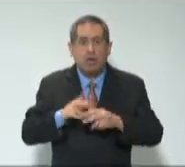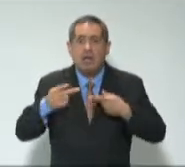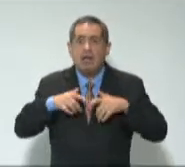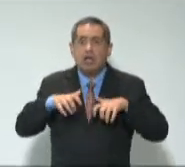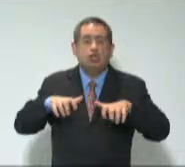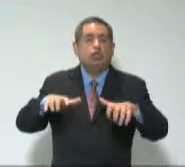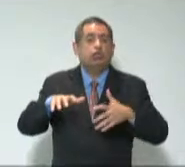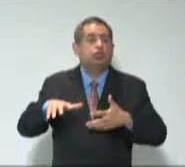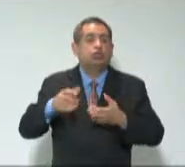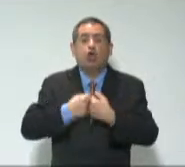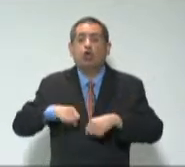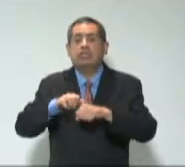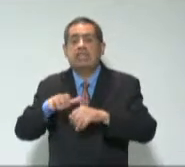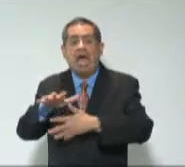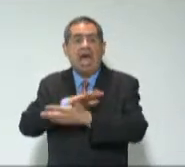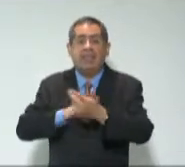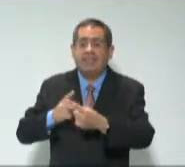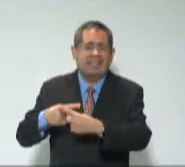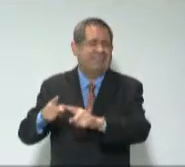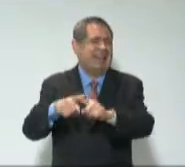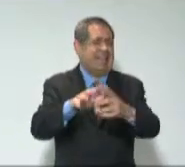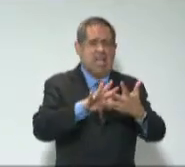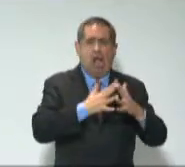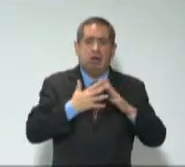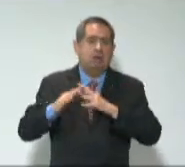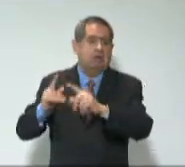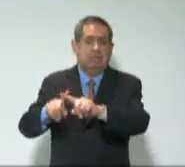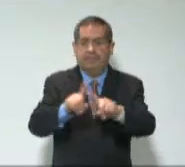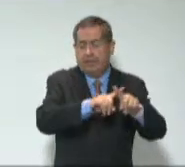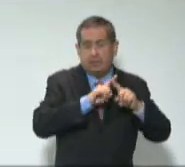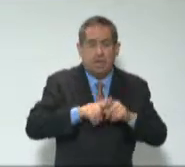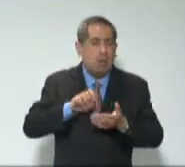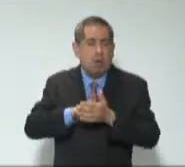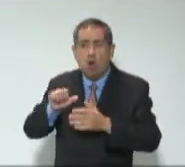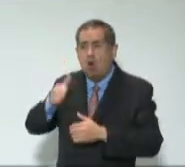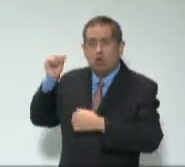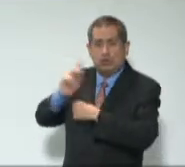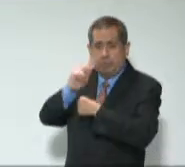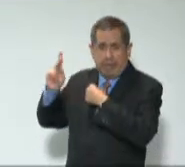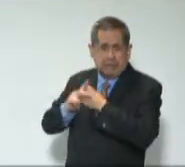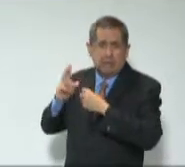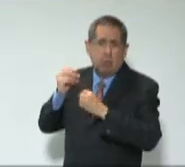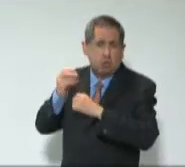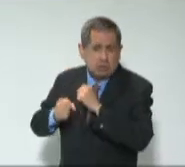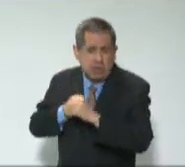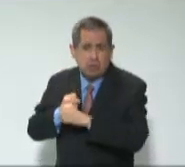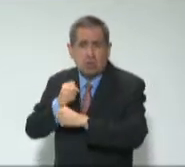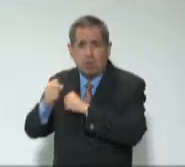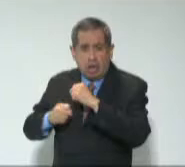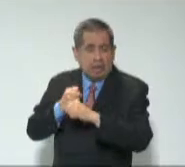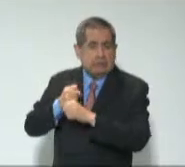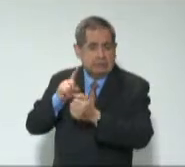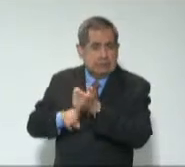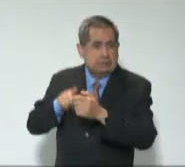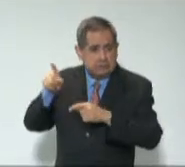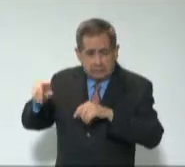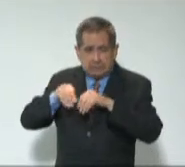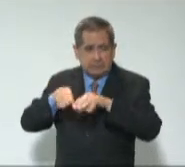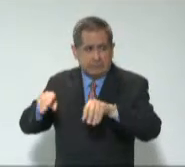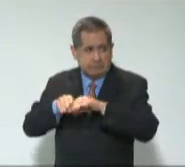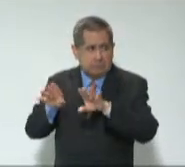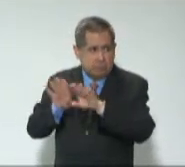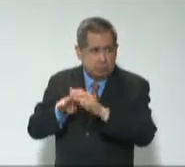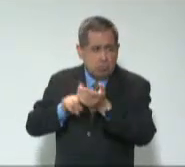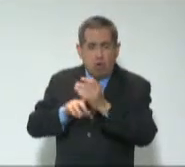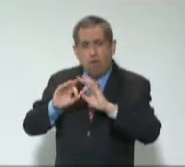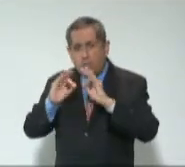compleja y en países que han estado durante décadas o posiblemente siglos en eh